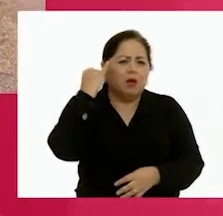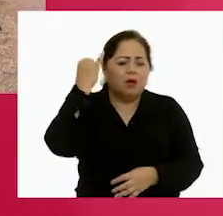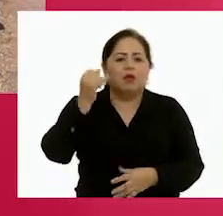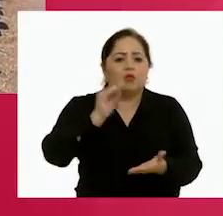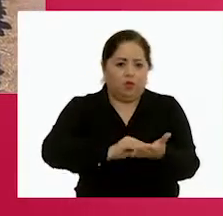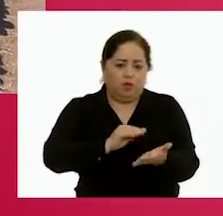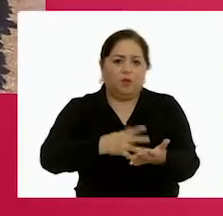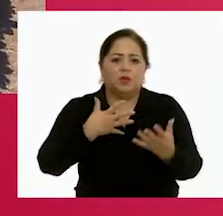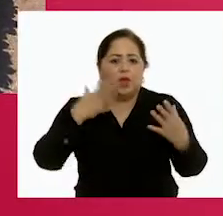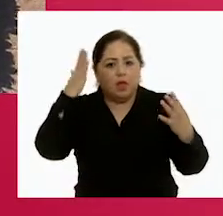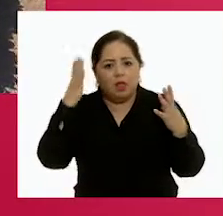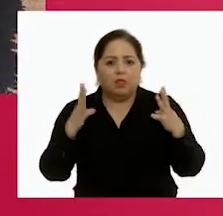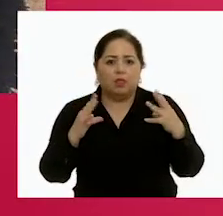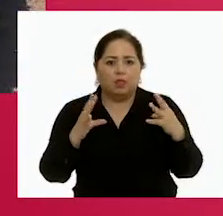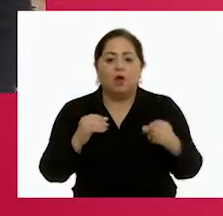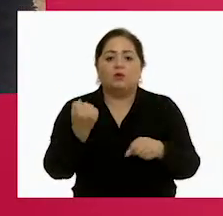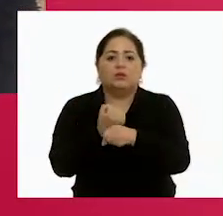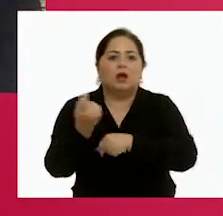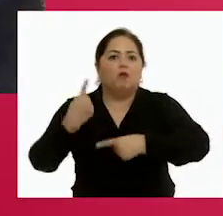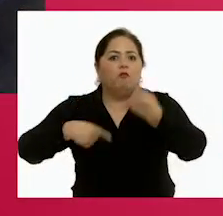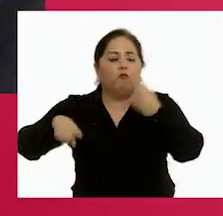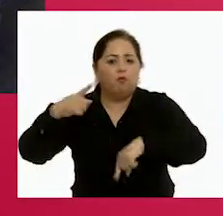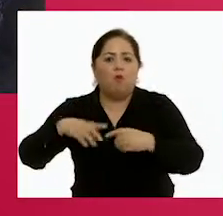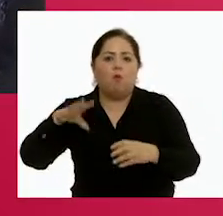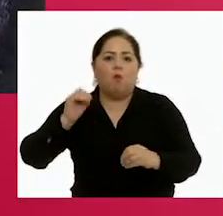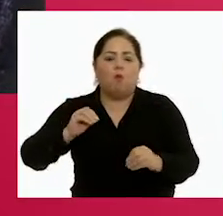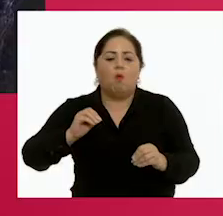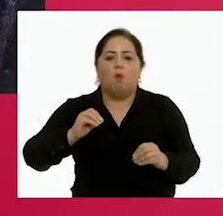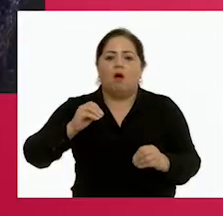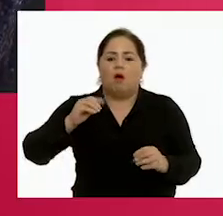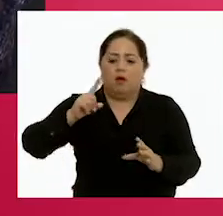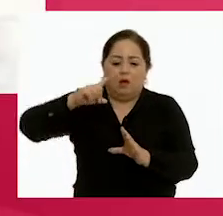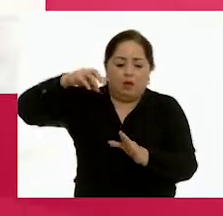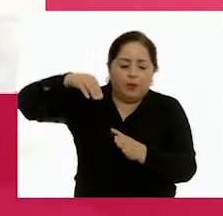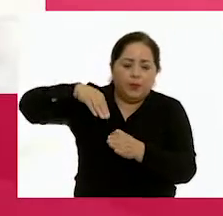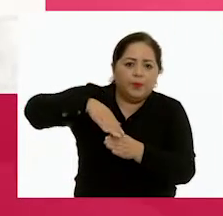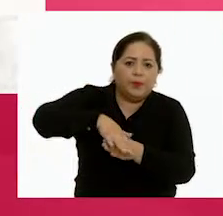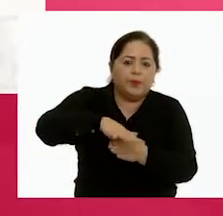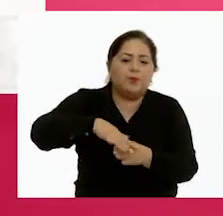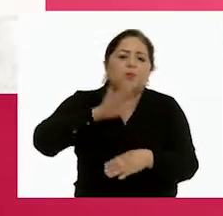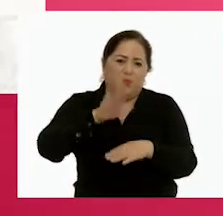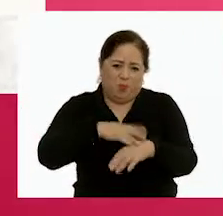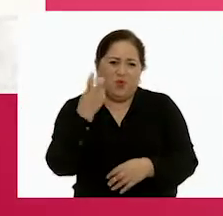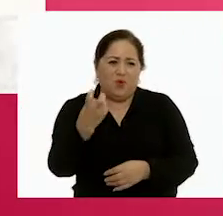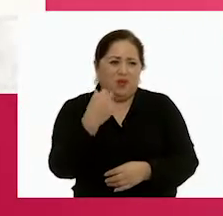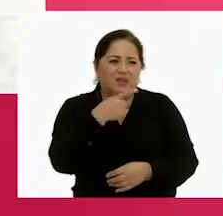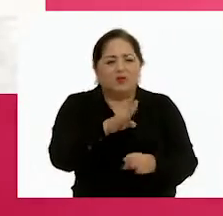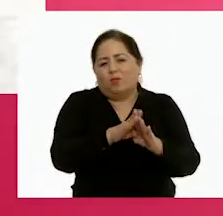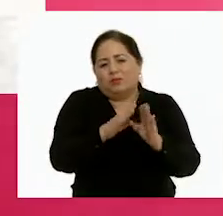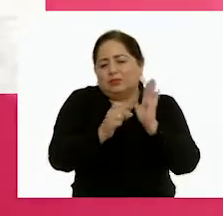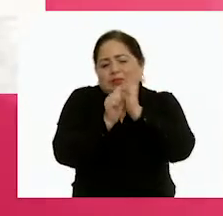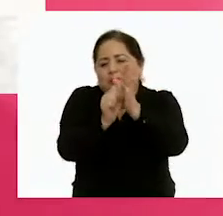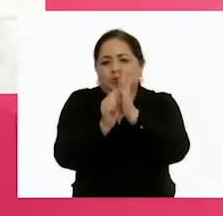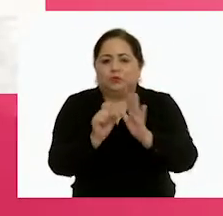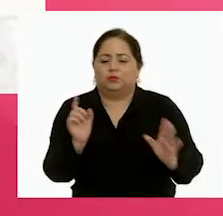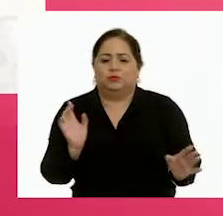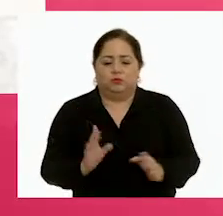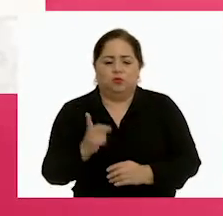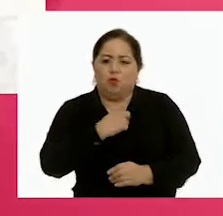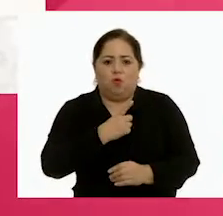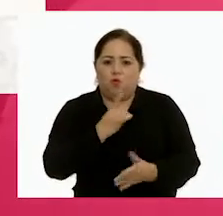todavía partes blandas, la sangre está fluyendo, está cayendo precisamente en la tierra y también la está fertilizando. Por eso es esta analogía. Es decir,